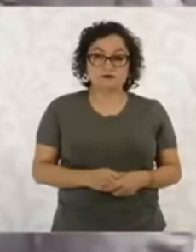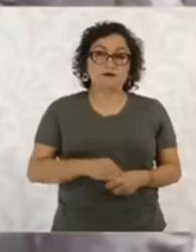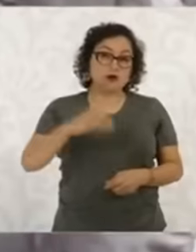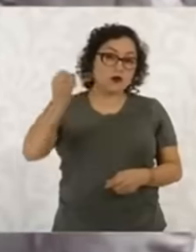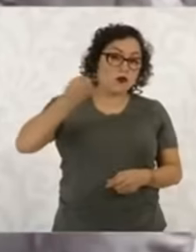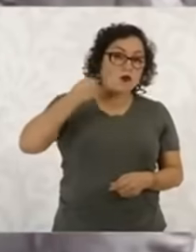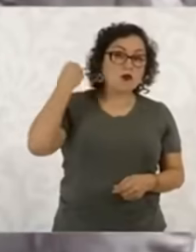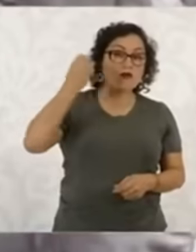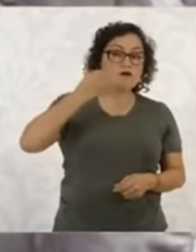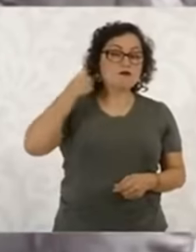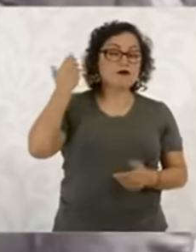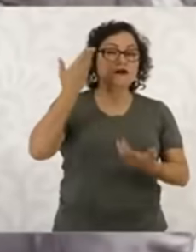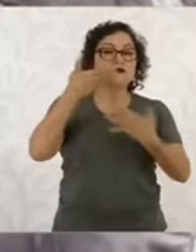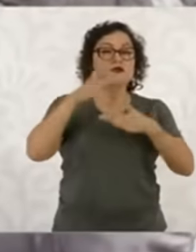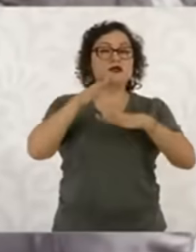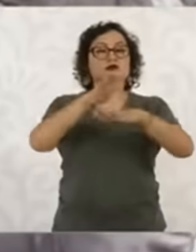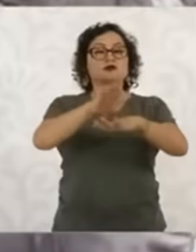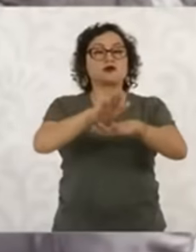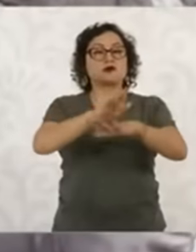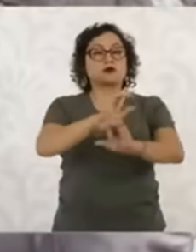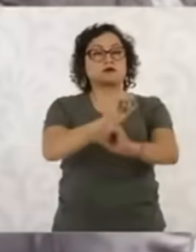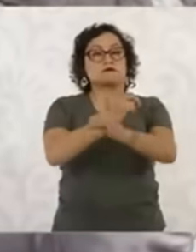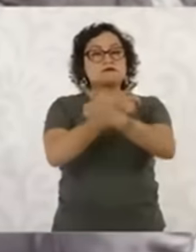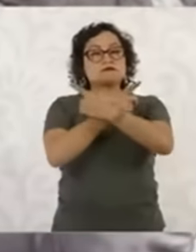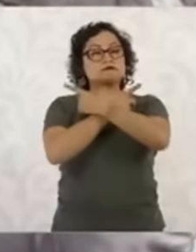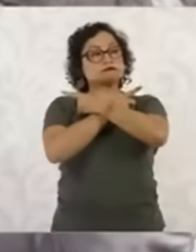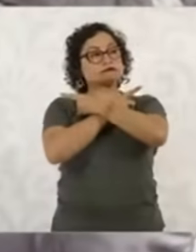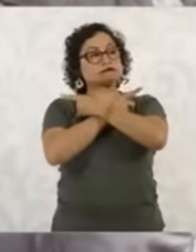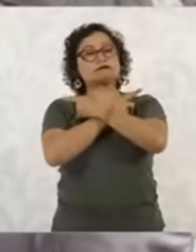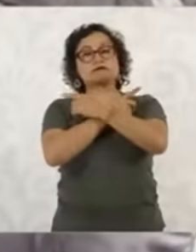conferencias de moral electoral.